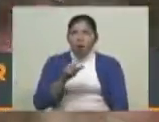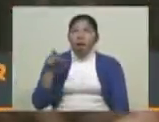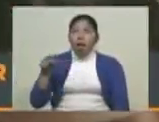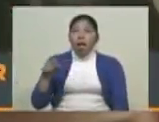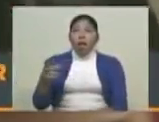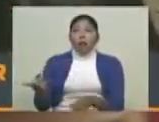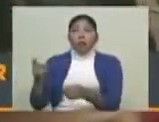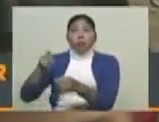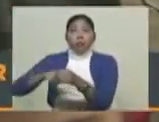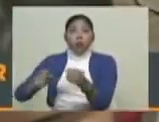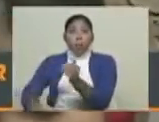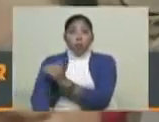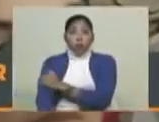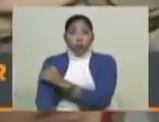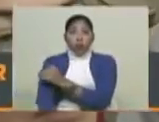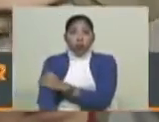oposición.